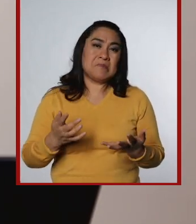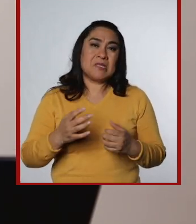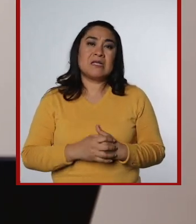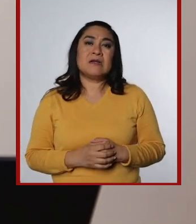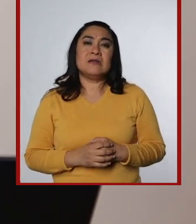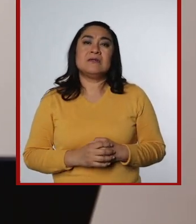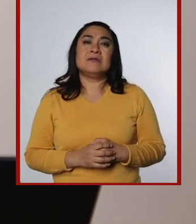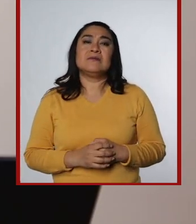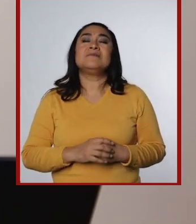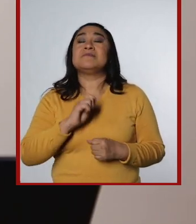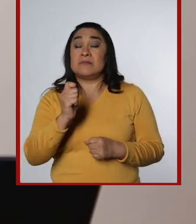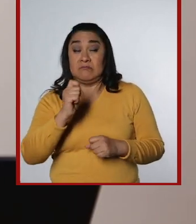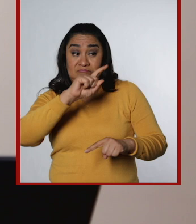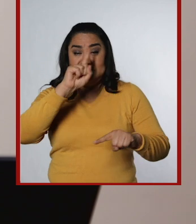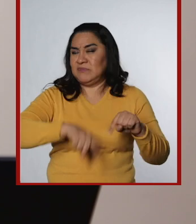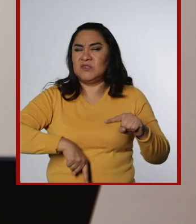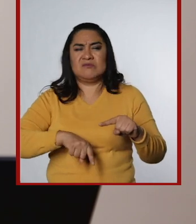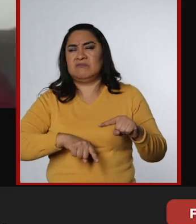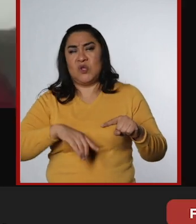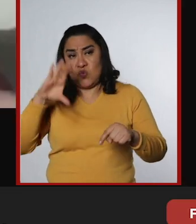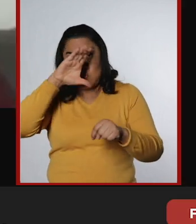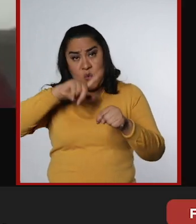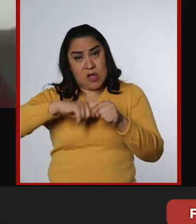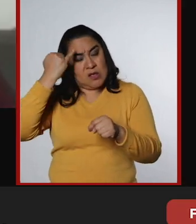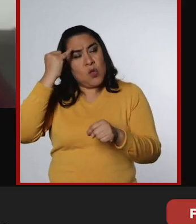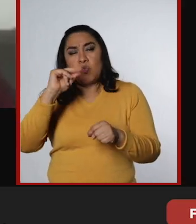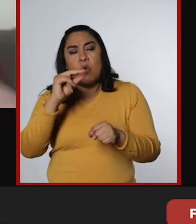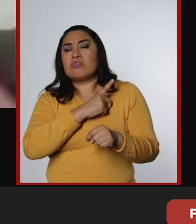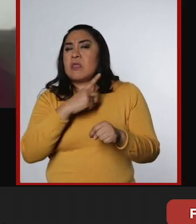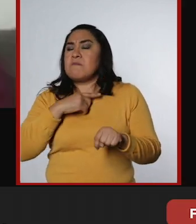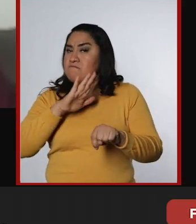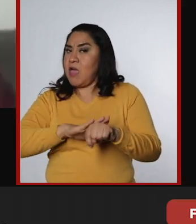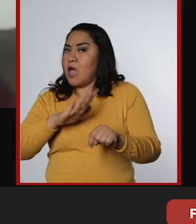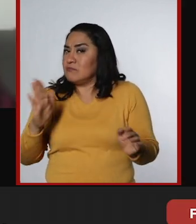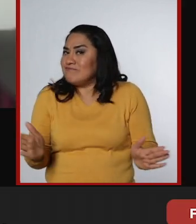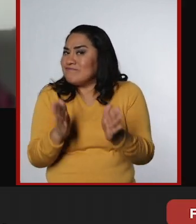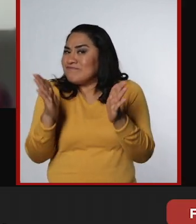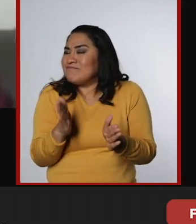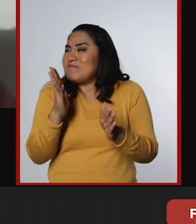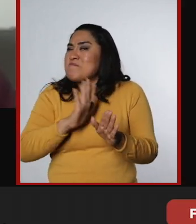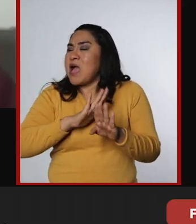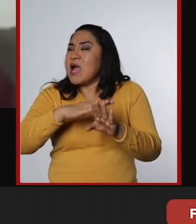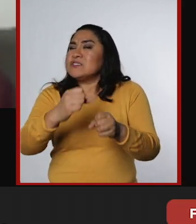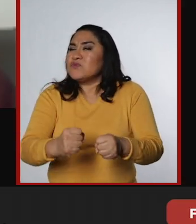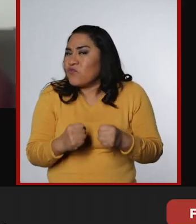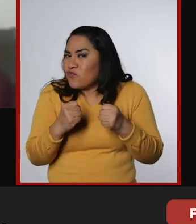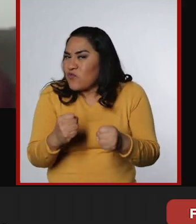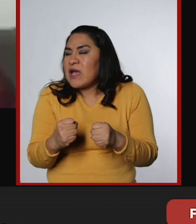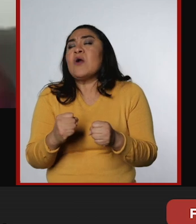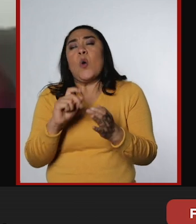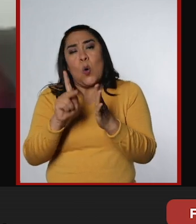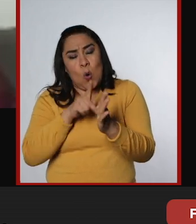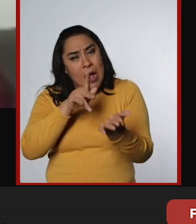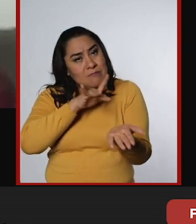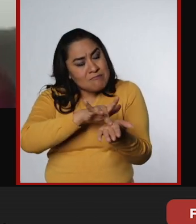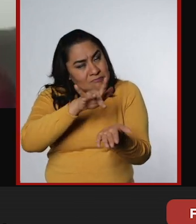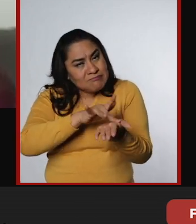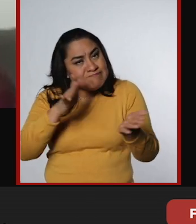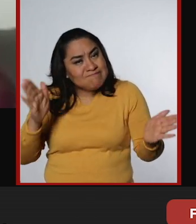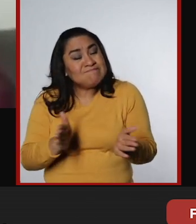indígenas, se trata de fortalecerlas, se trata de reivindicarlas, porque a la medida que ahora los jóvenes y